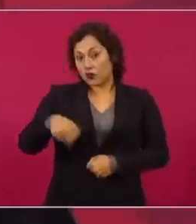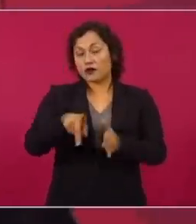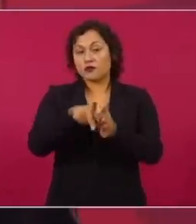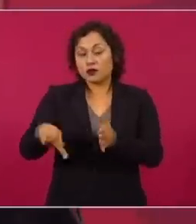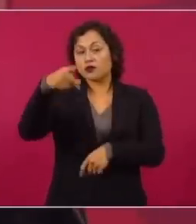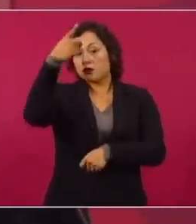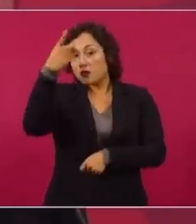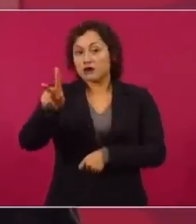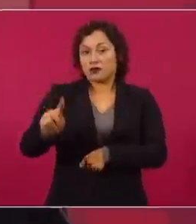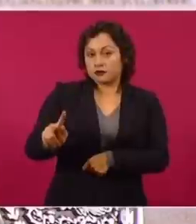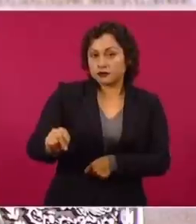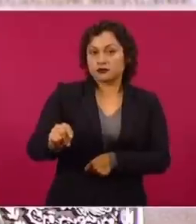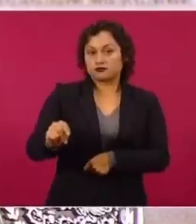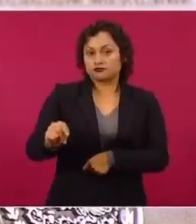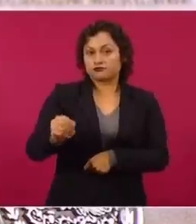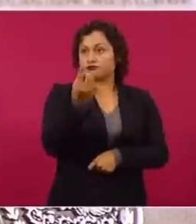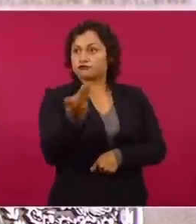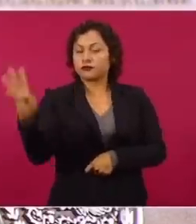información, la mayoría,